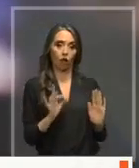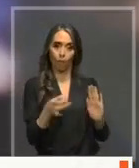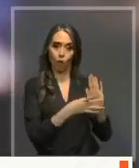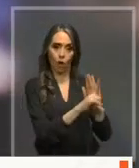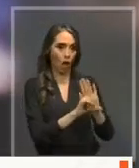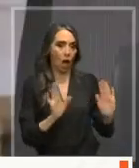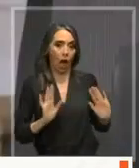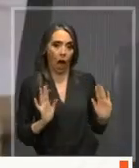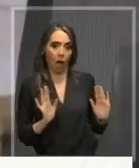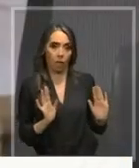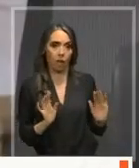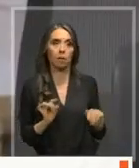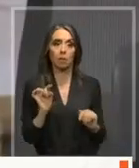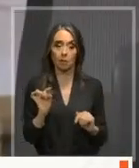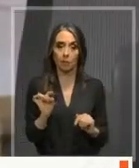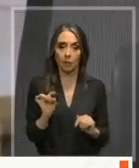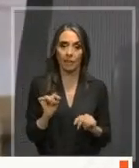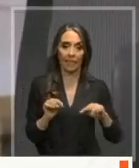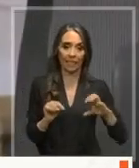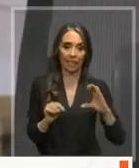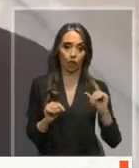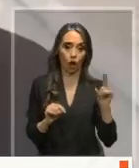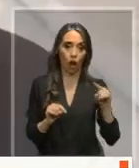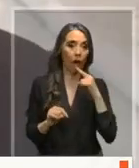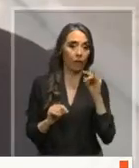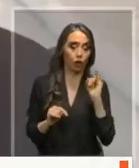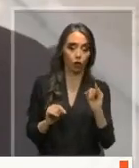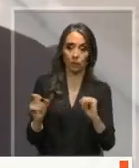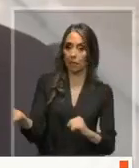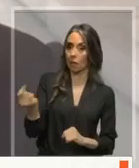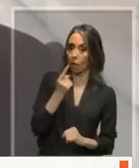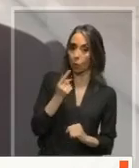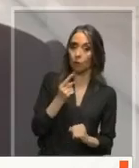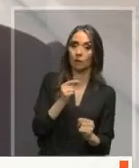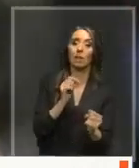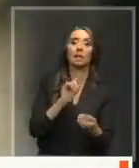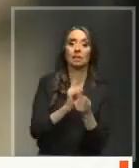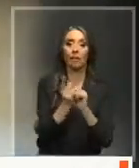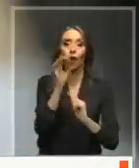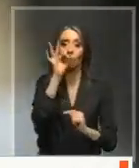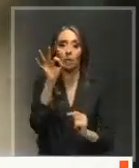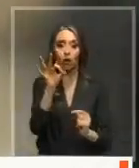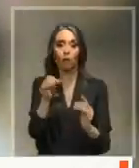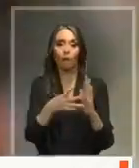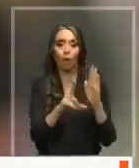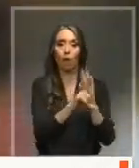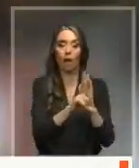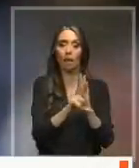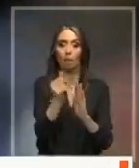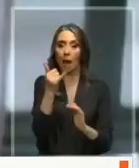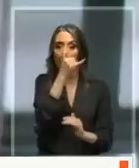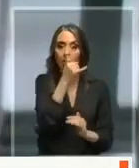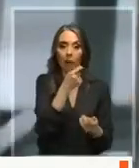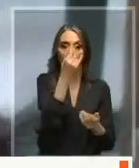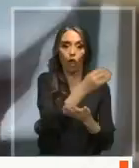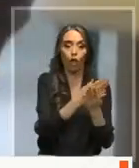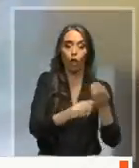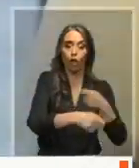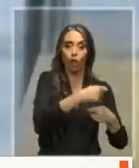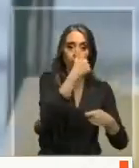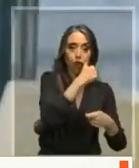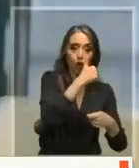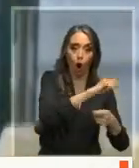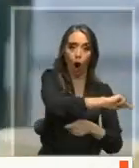delitos, pero el hecho de que Nicolás admitiera los cargos de enriquecimiento ilícito y lavado de activos provoca un terremoto